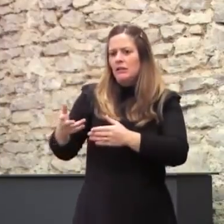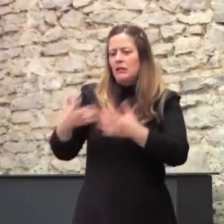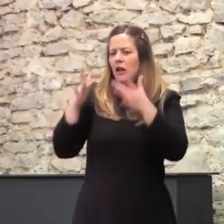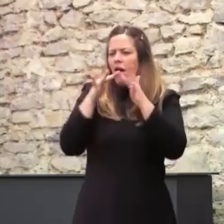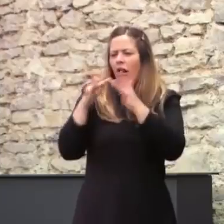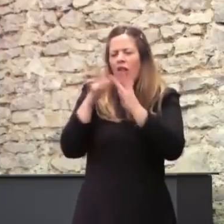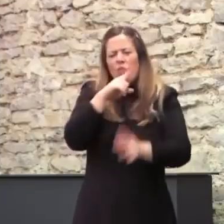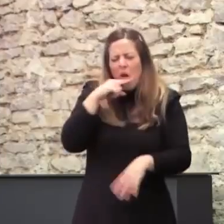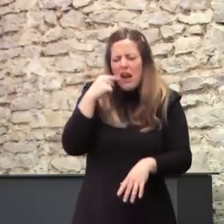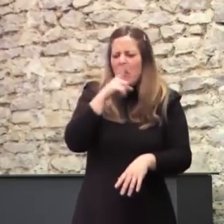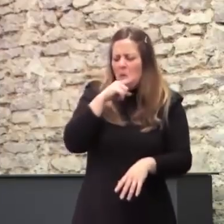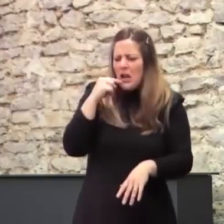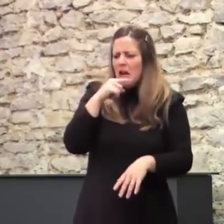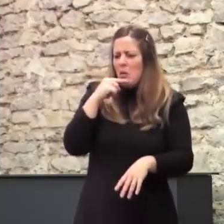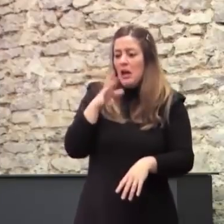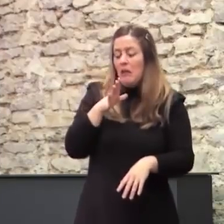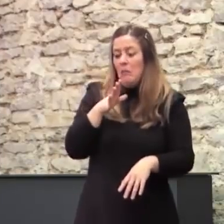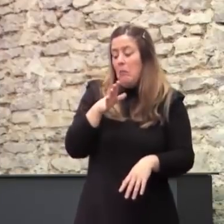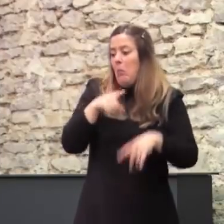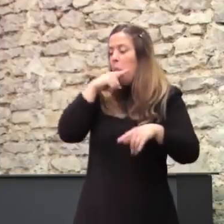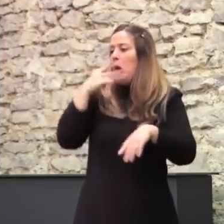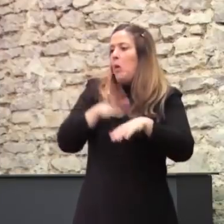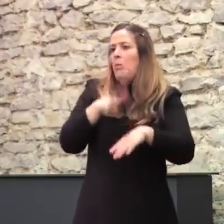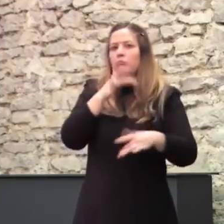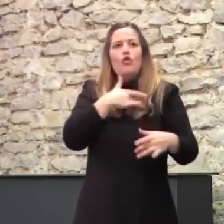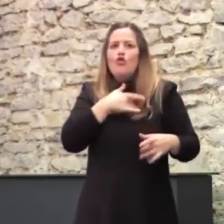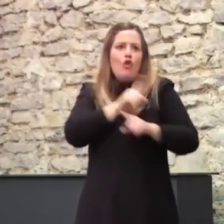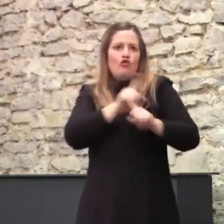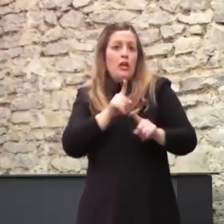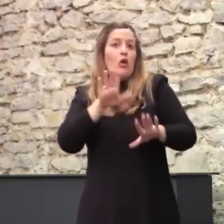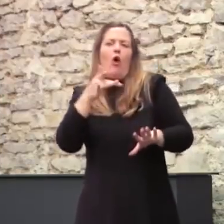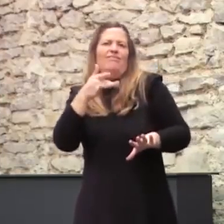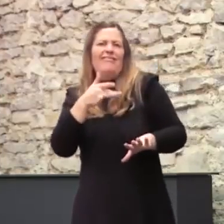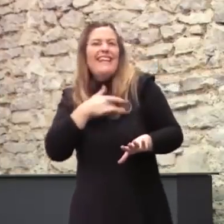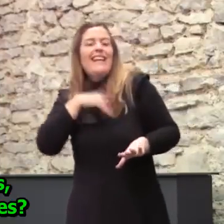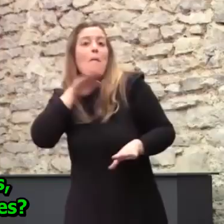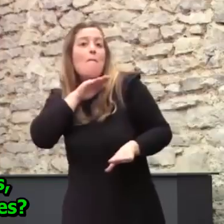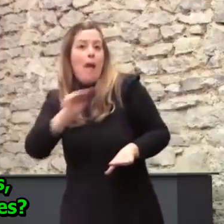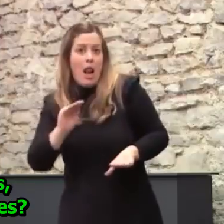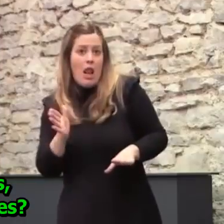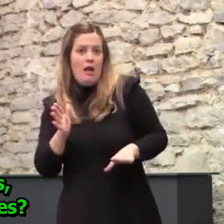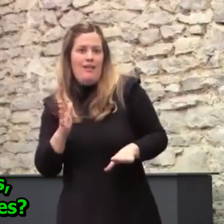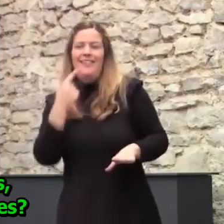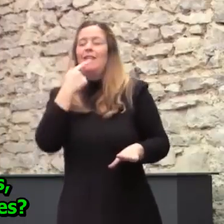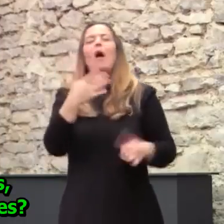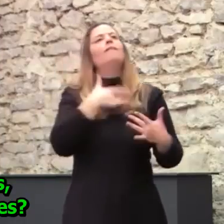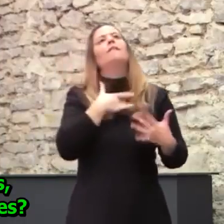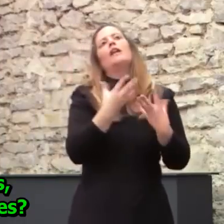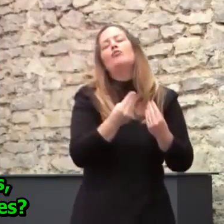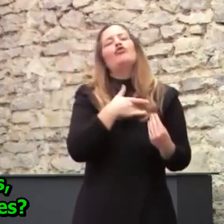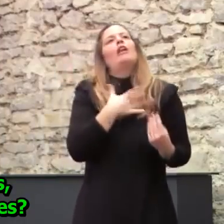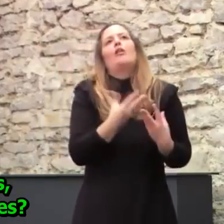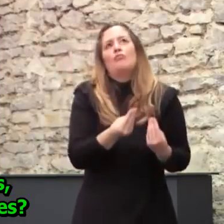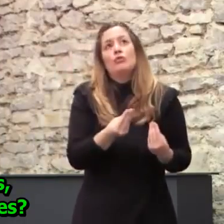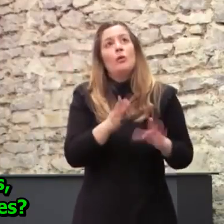quieren como nos gustaría, bien porque nos quieren mal, ¿no? Porque este es otro tema. Hablamos de querernos mucho, pero ¿qué pasa con la calidad de